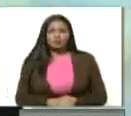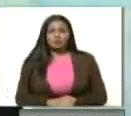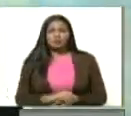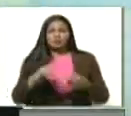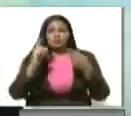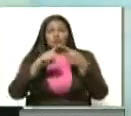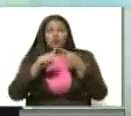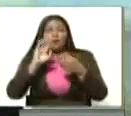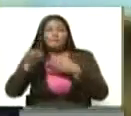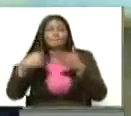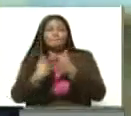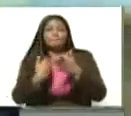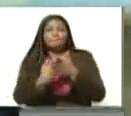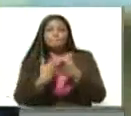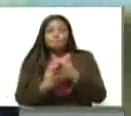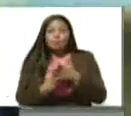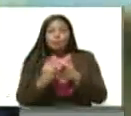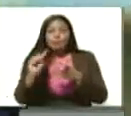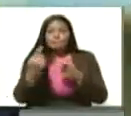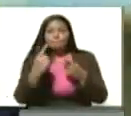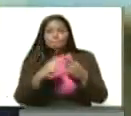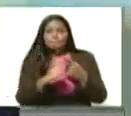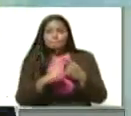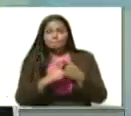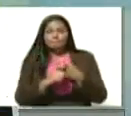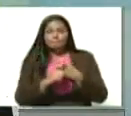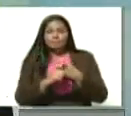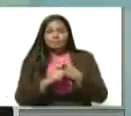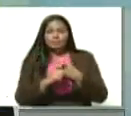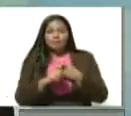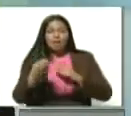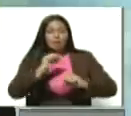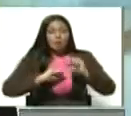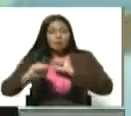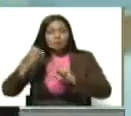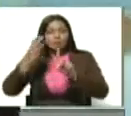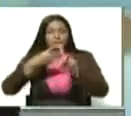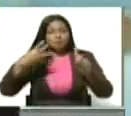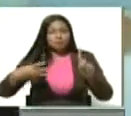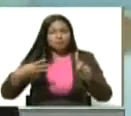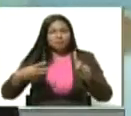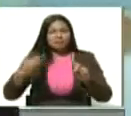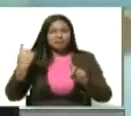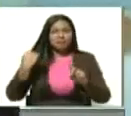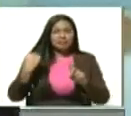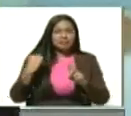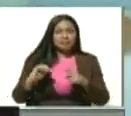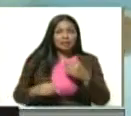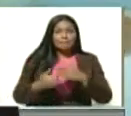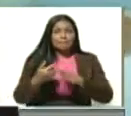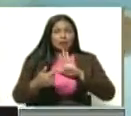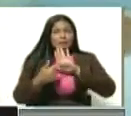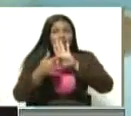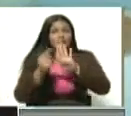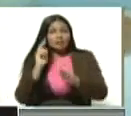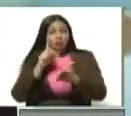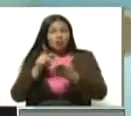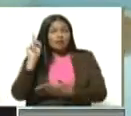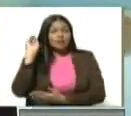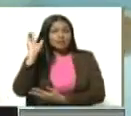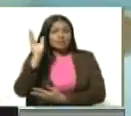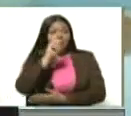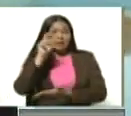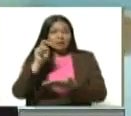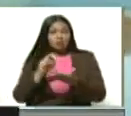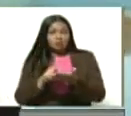se ha propuesto en algunos escenarios que el movimiento LGTBI tenga una representación en la Asamblea Nacional,